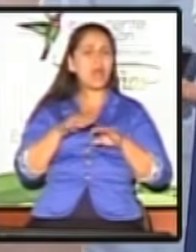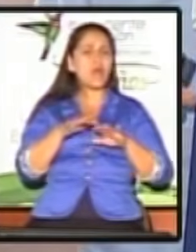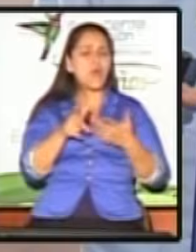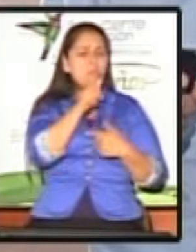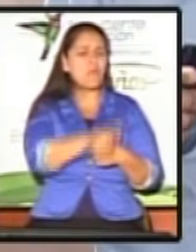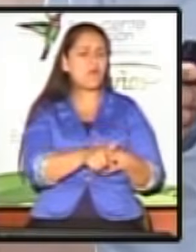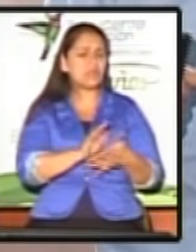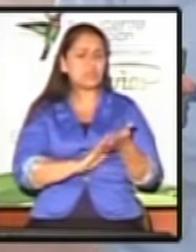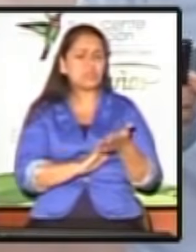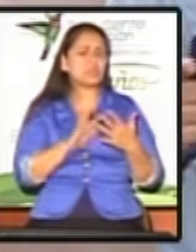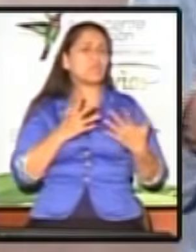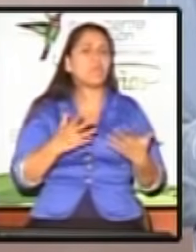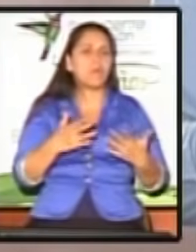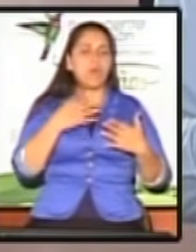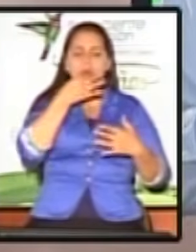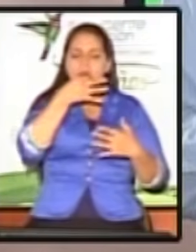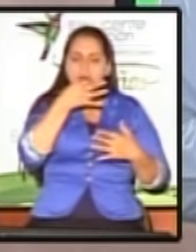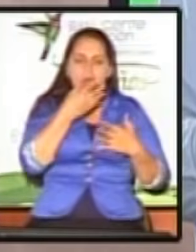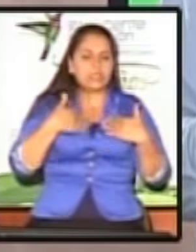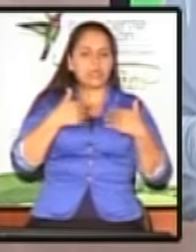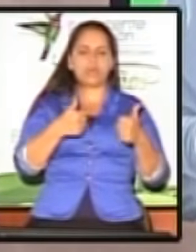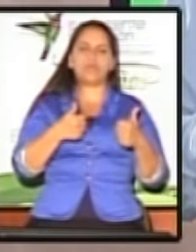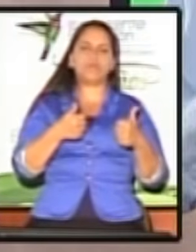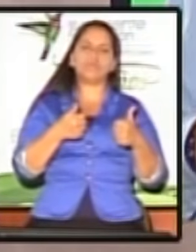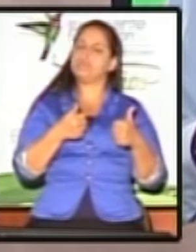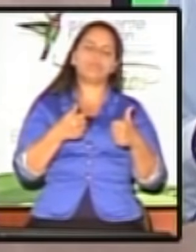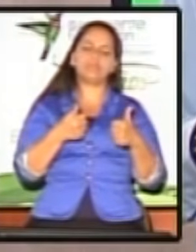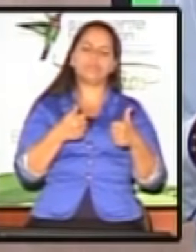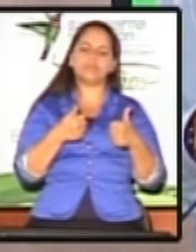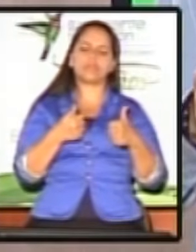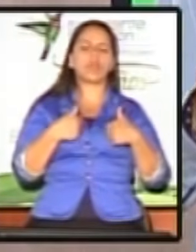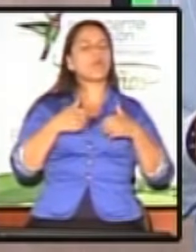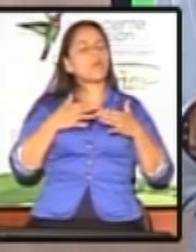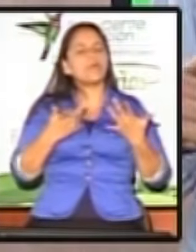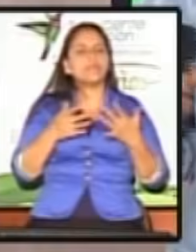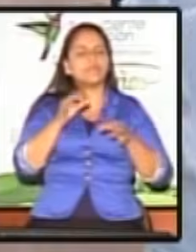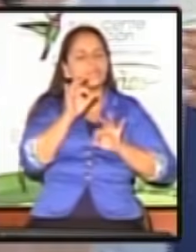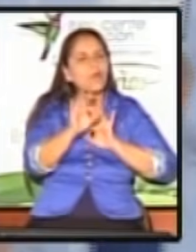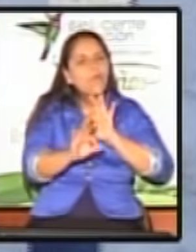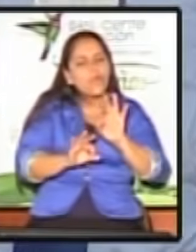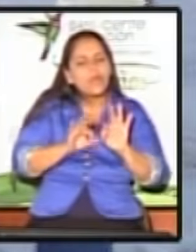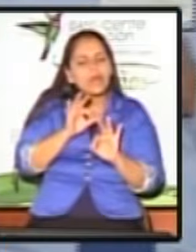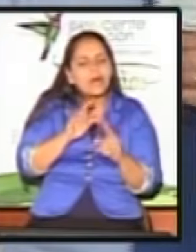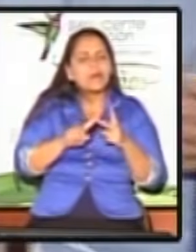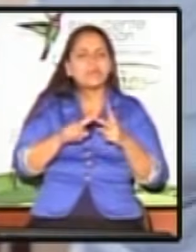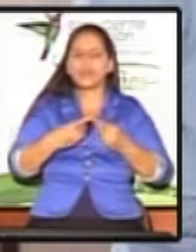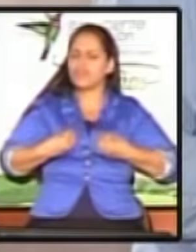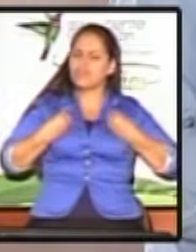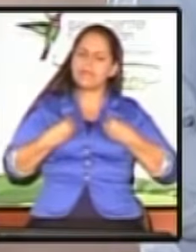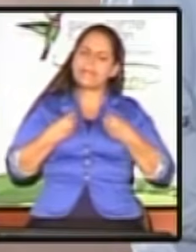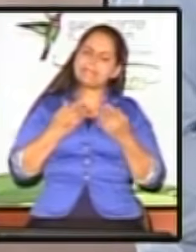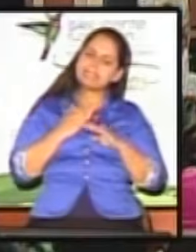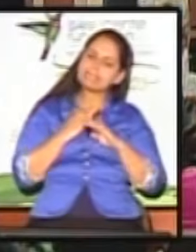otro, sino cómo cuidar al otro para mitigar el sufrir.